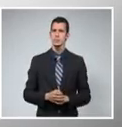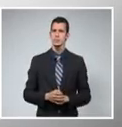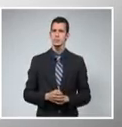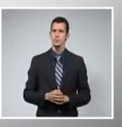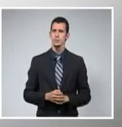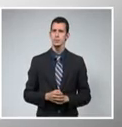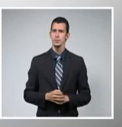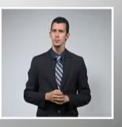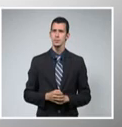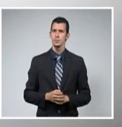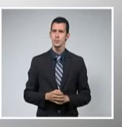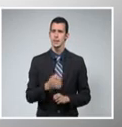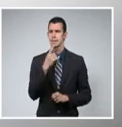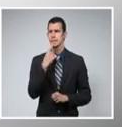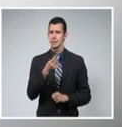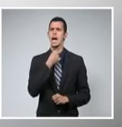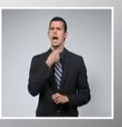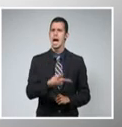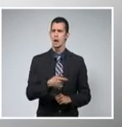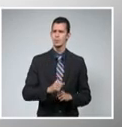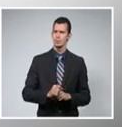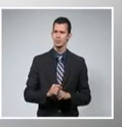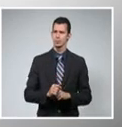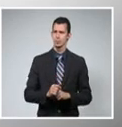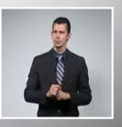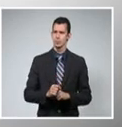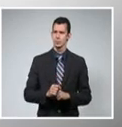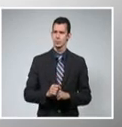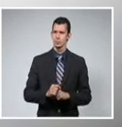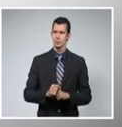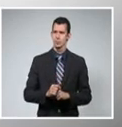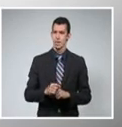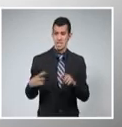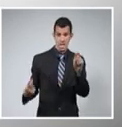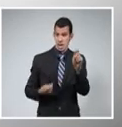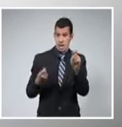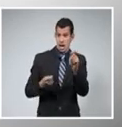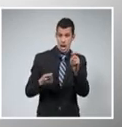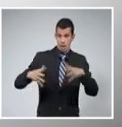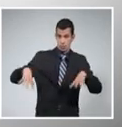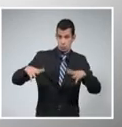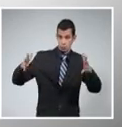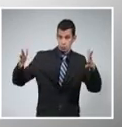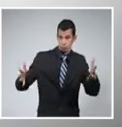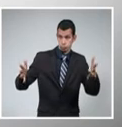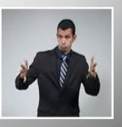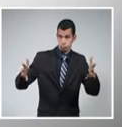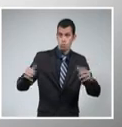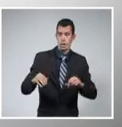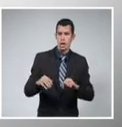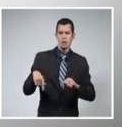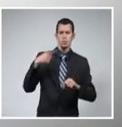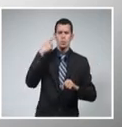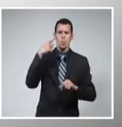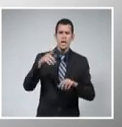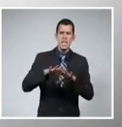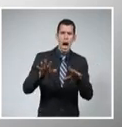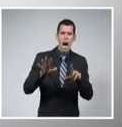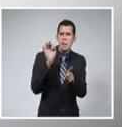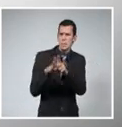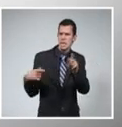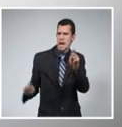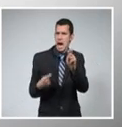civil hay que mantener la excitación emocional. Una vez que la acción destructiva de la multitud